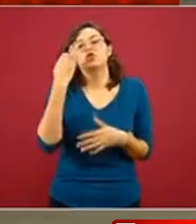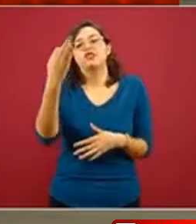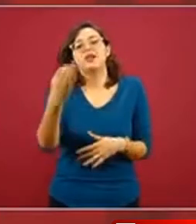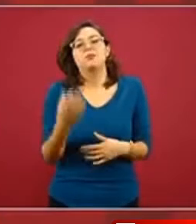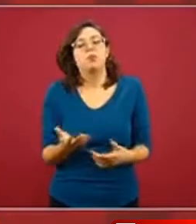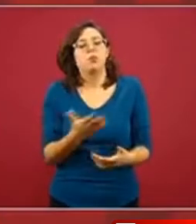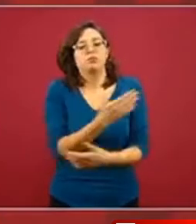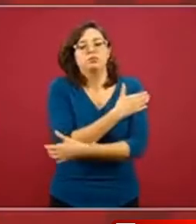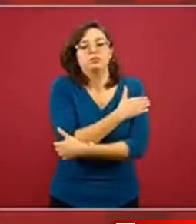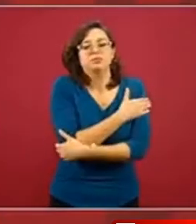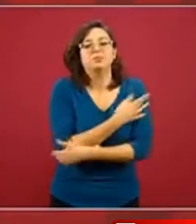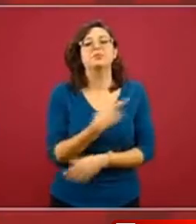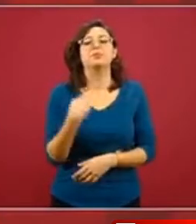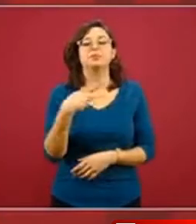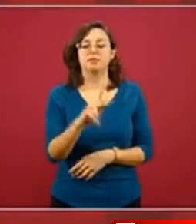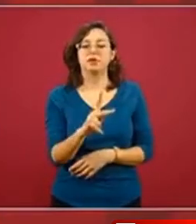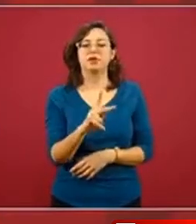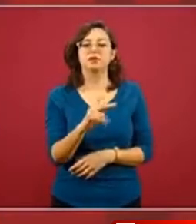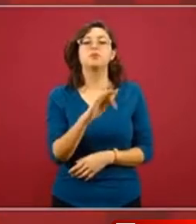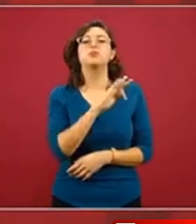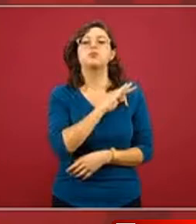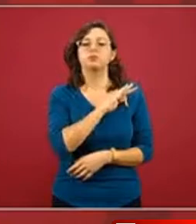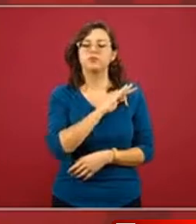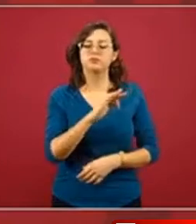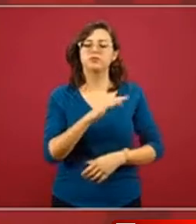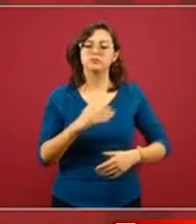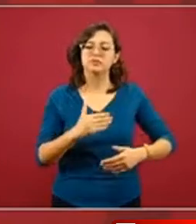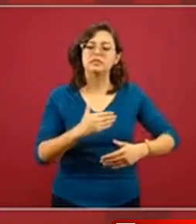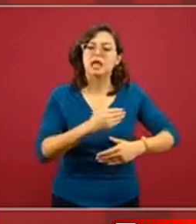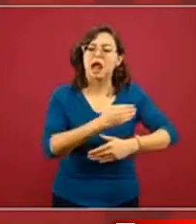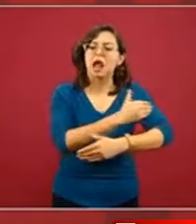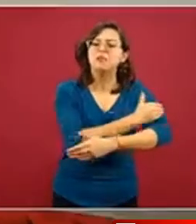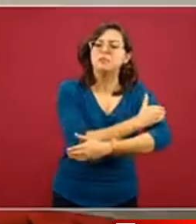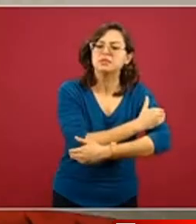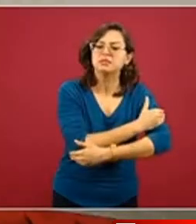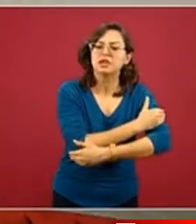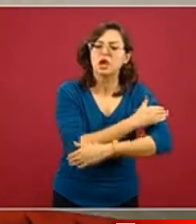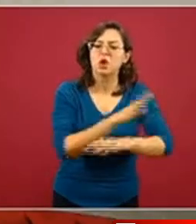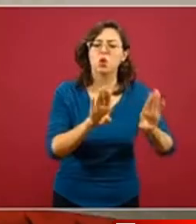misma, pero aún ahí todavía se puede ejercer cierta sana